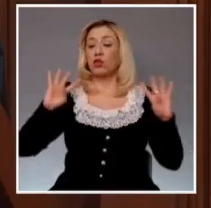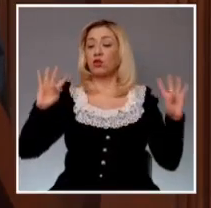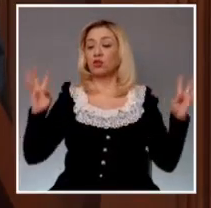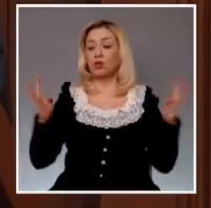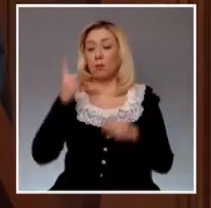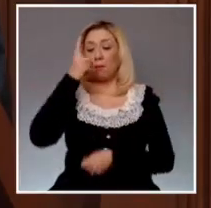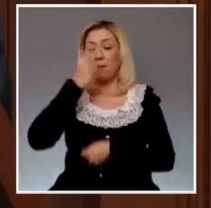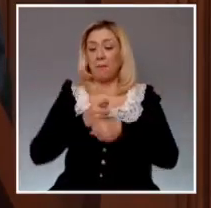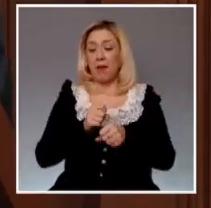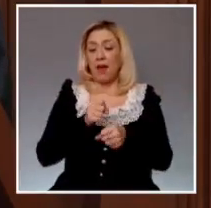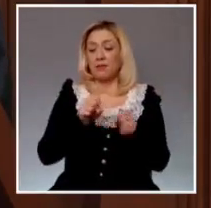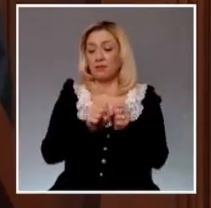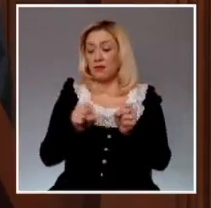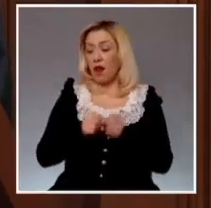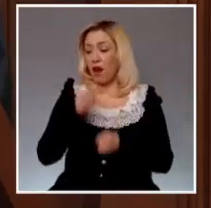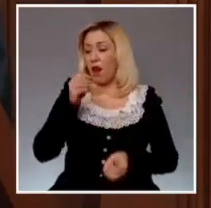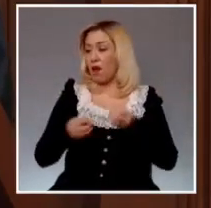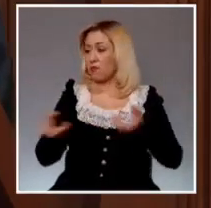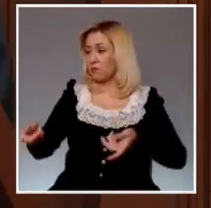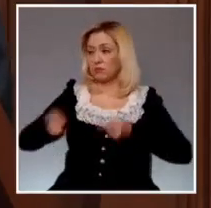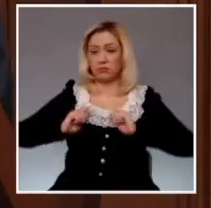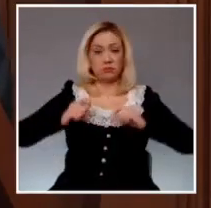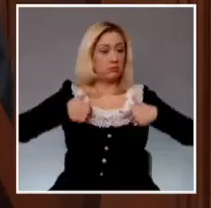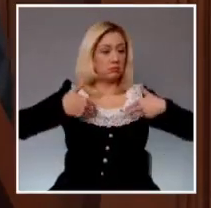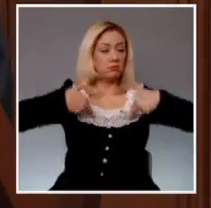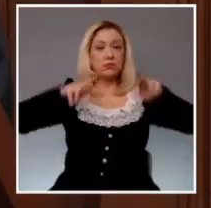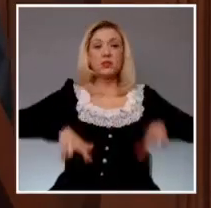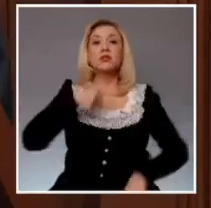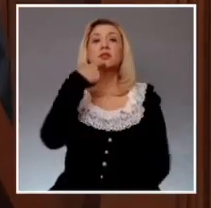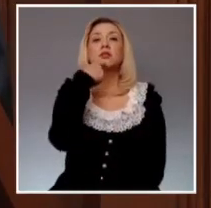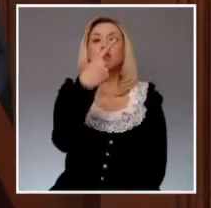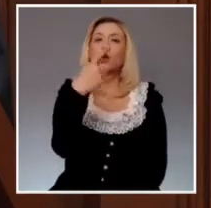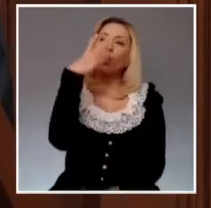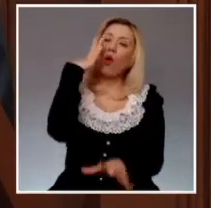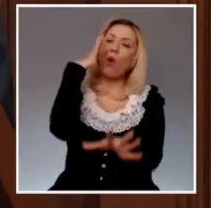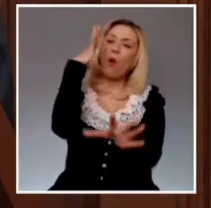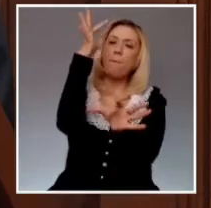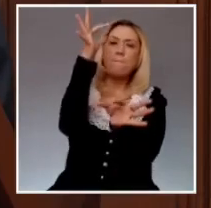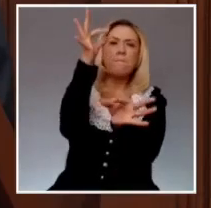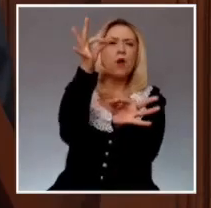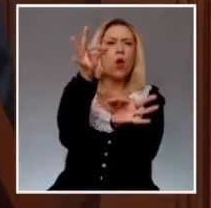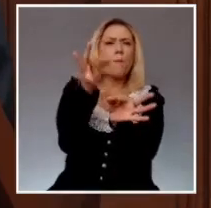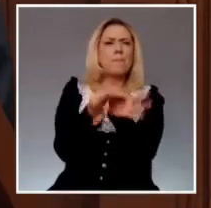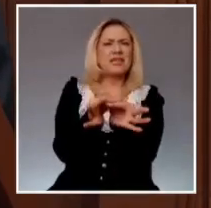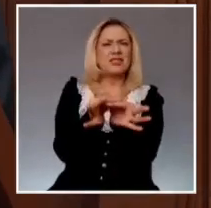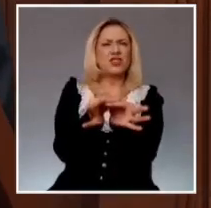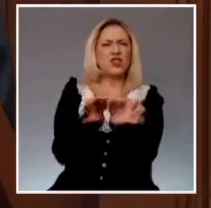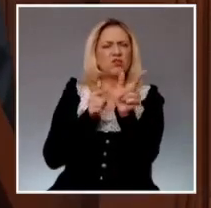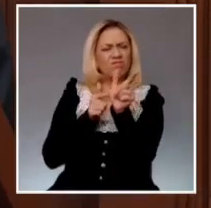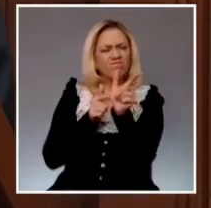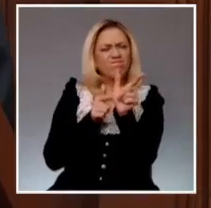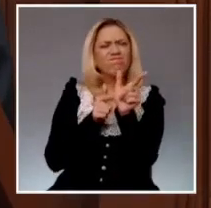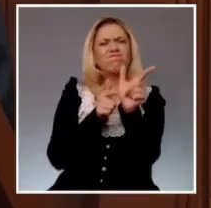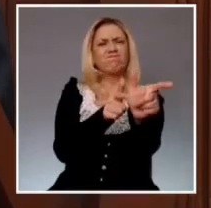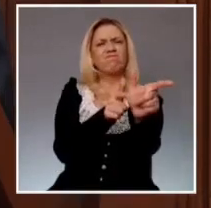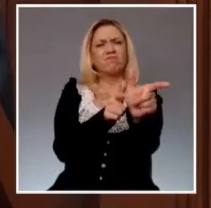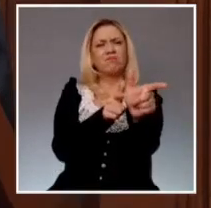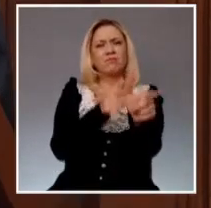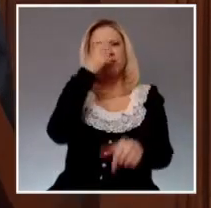alto tribunal, ratifico nuestro compromiso inquebrantable de garantizar la defensa de la